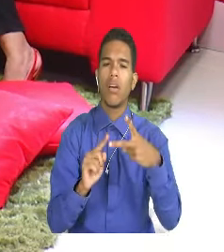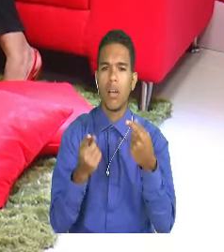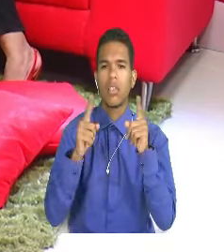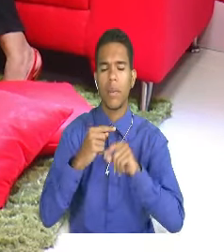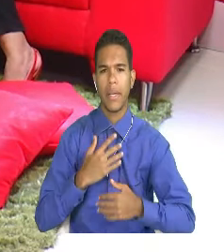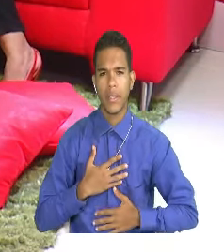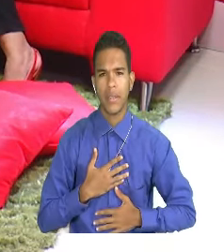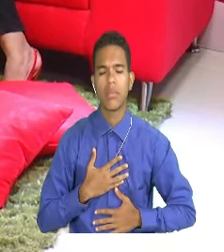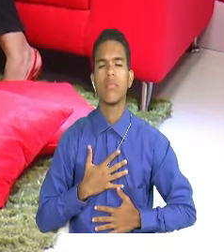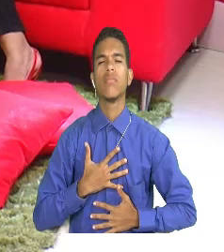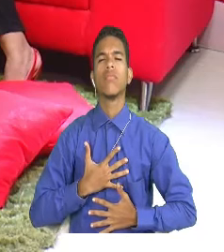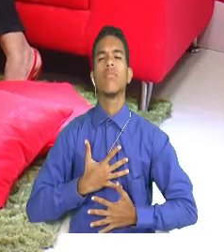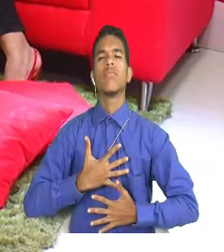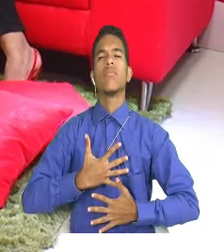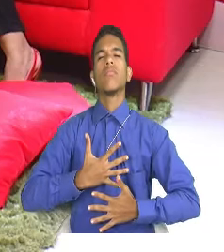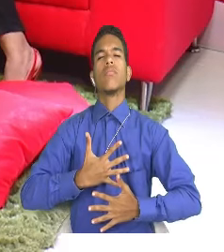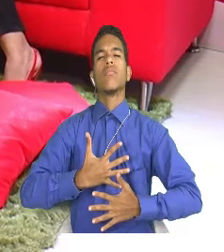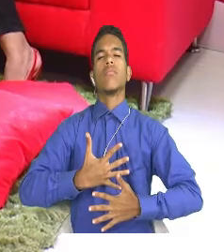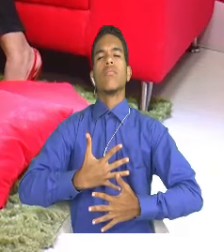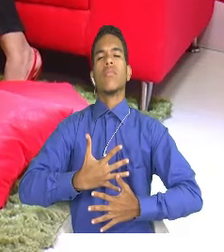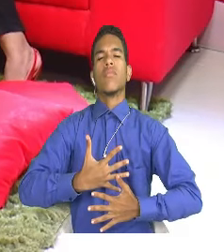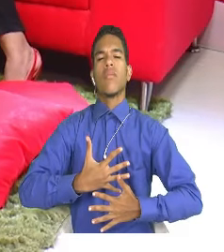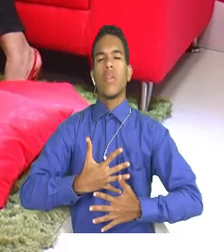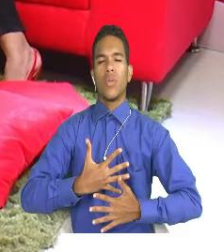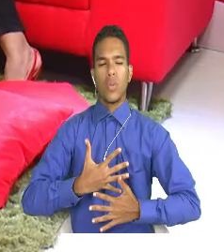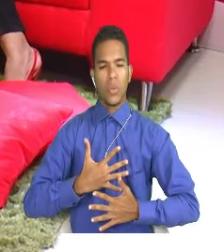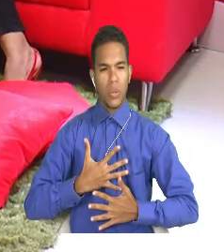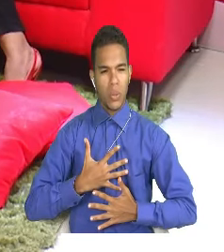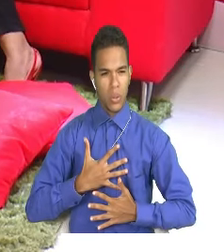un poco de tiempo a respirar más profundamente,